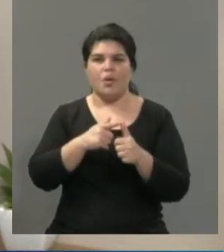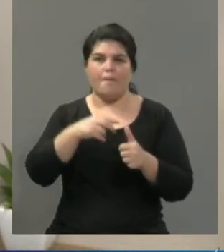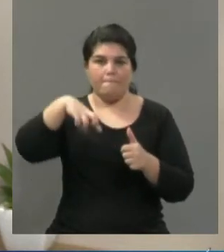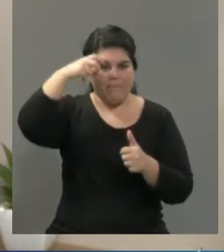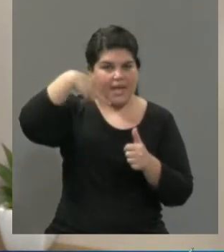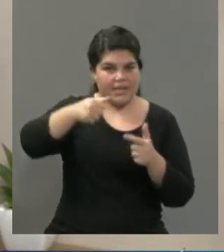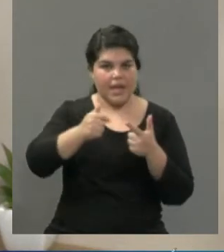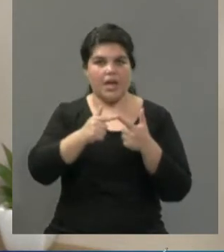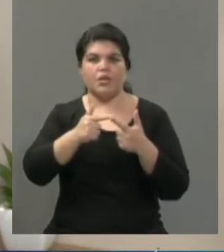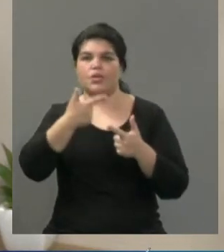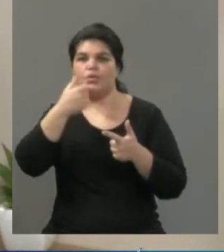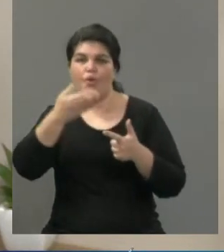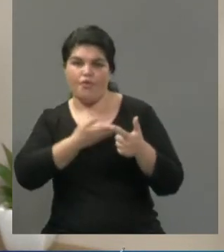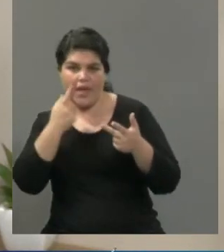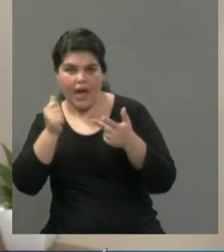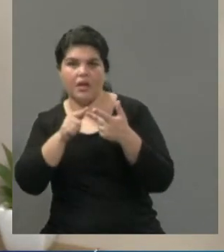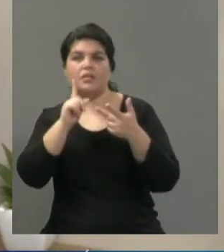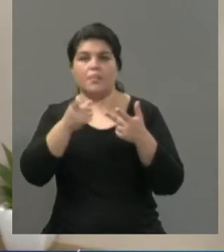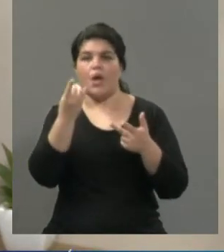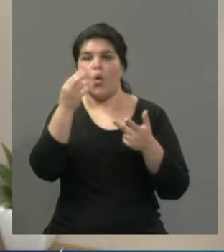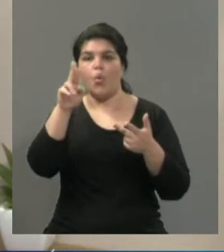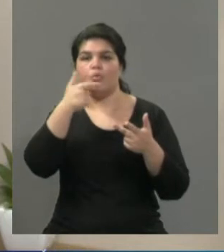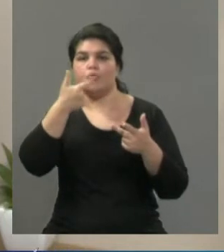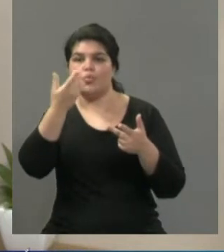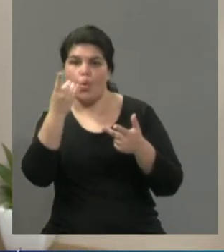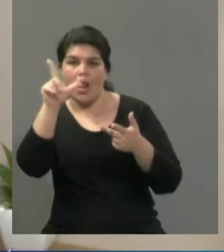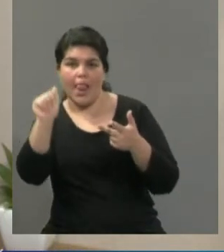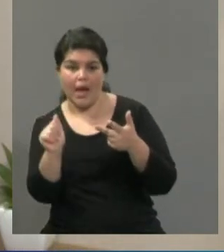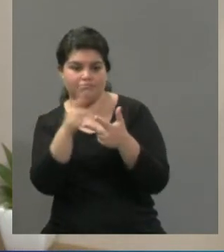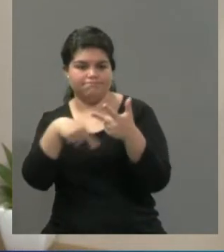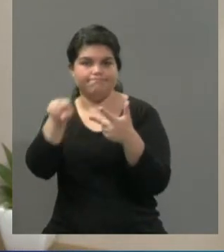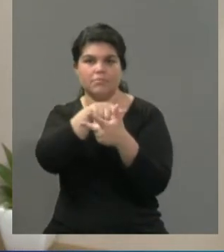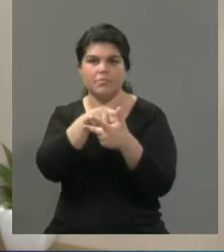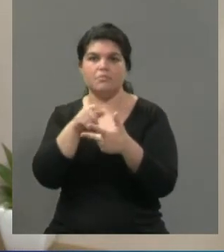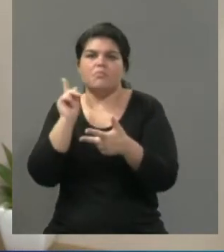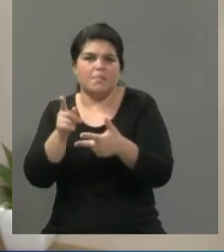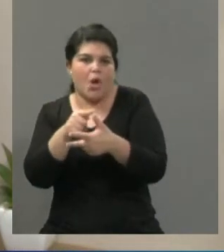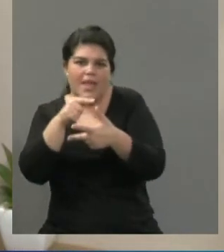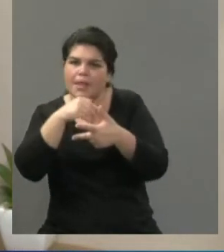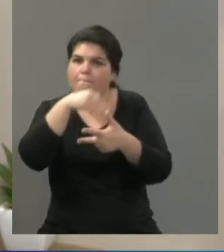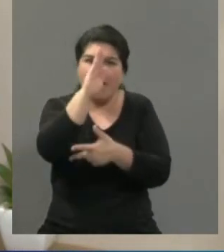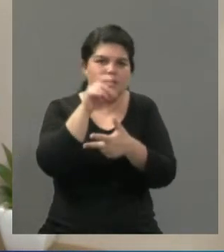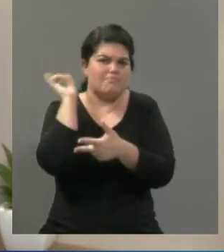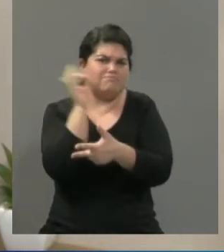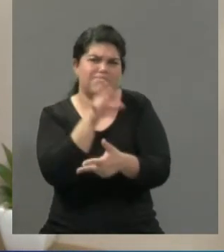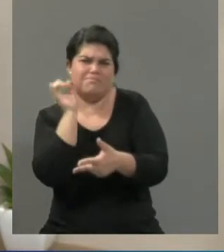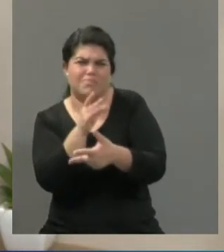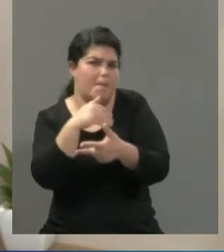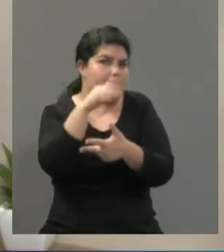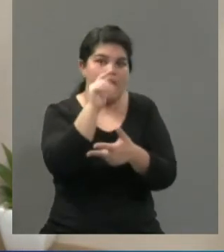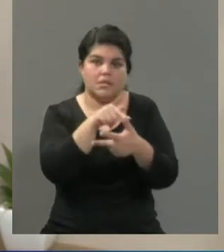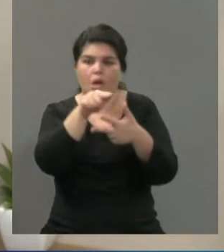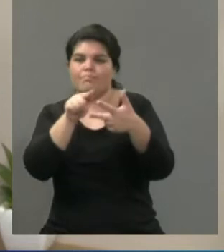Úrsula Pargués también. También, sí. Pero bueno, el de Florencia Peña tomó más relevancia. Trascendencia, tal cual.